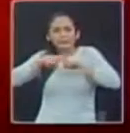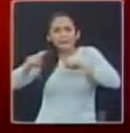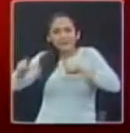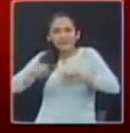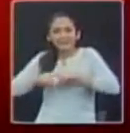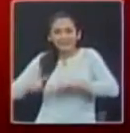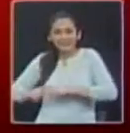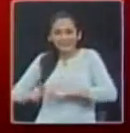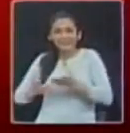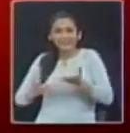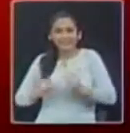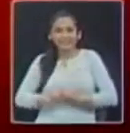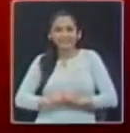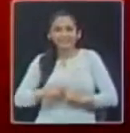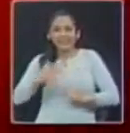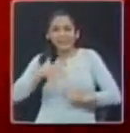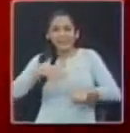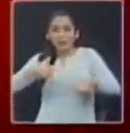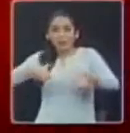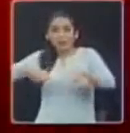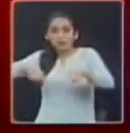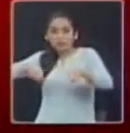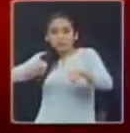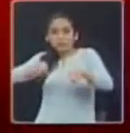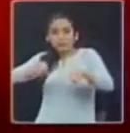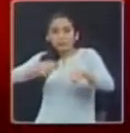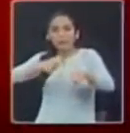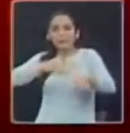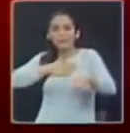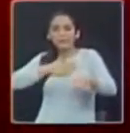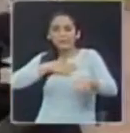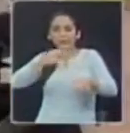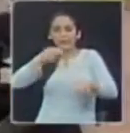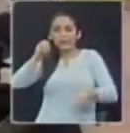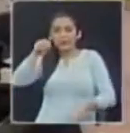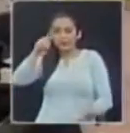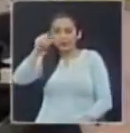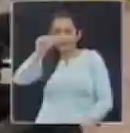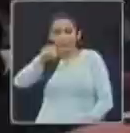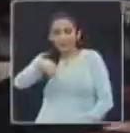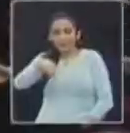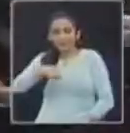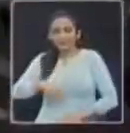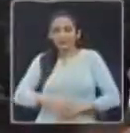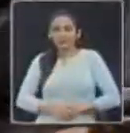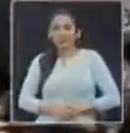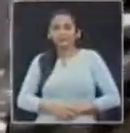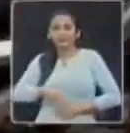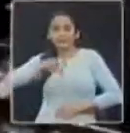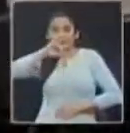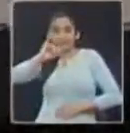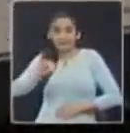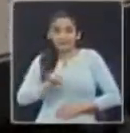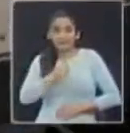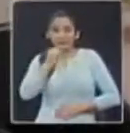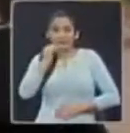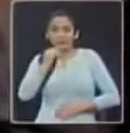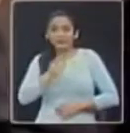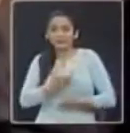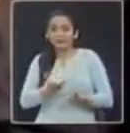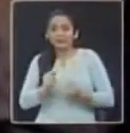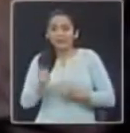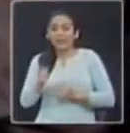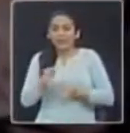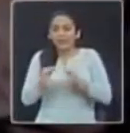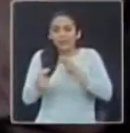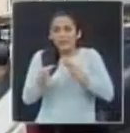morena, así se llama, viajé en una Honda NC750. Este jueves, a partir de las 20 horas, compartirá sus vivencias con quienes